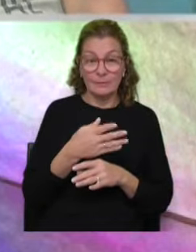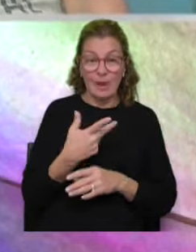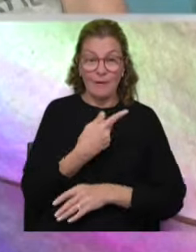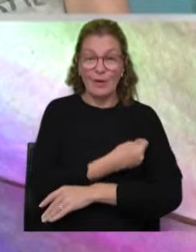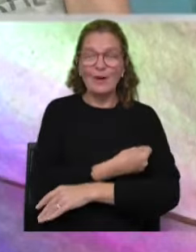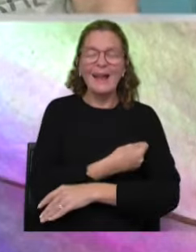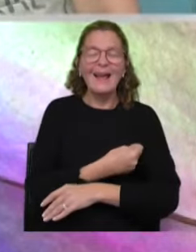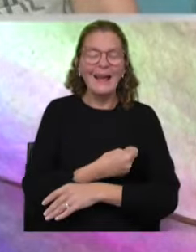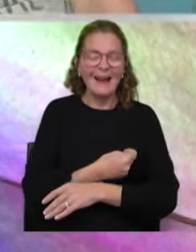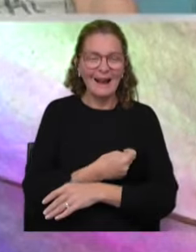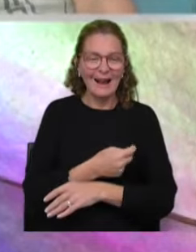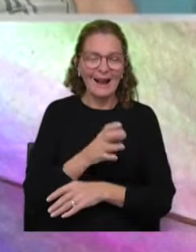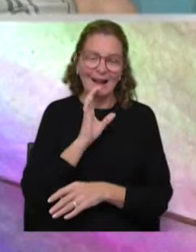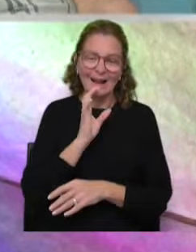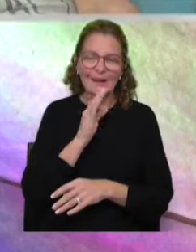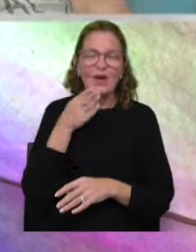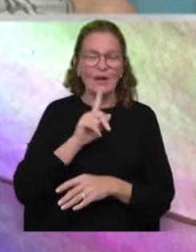No,